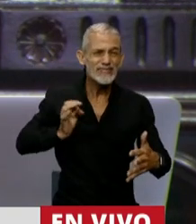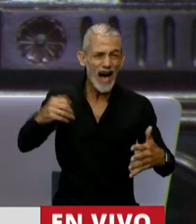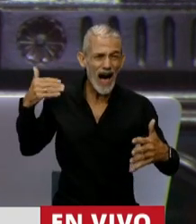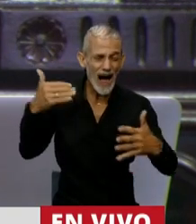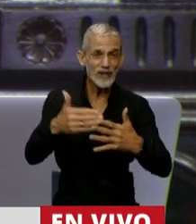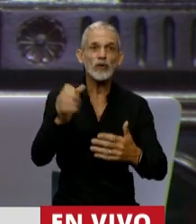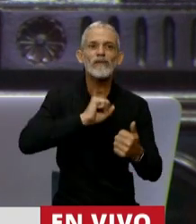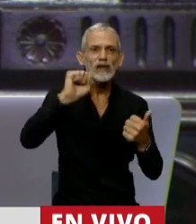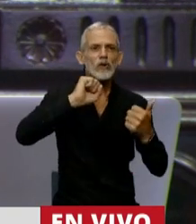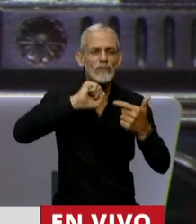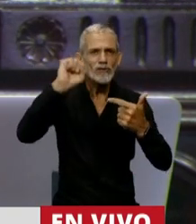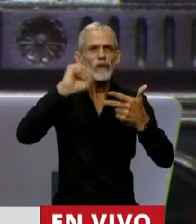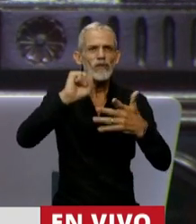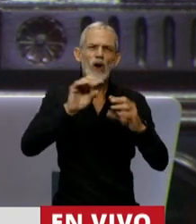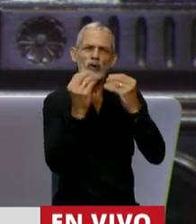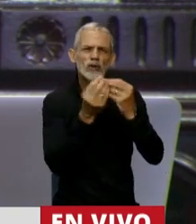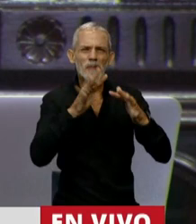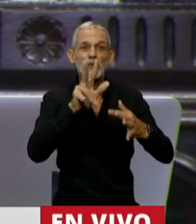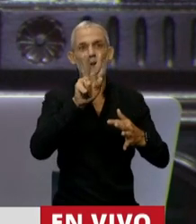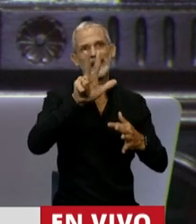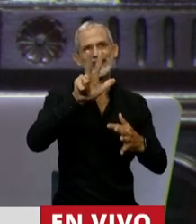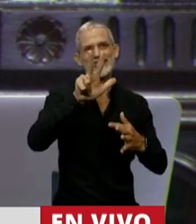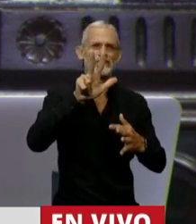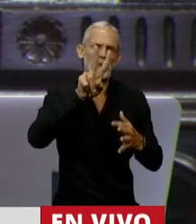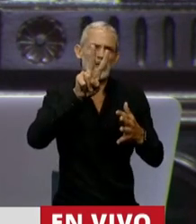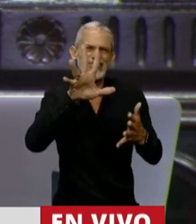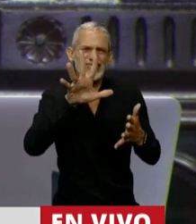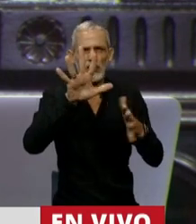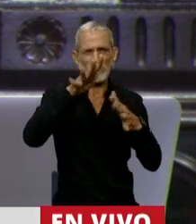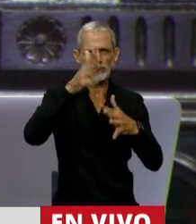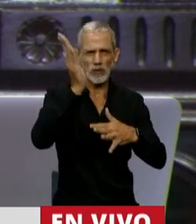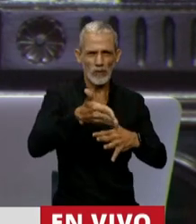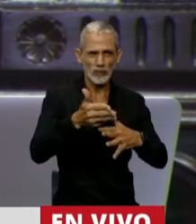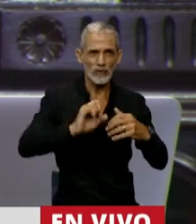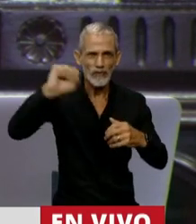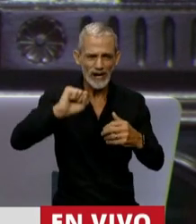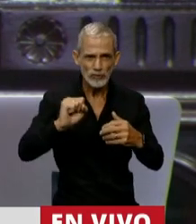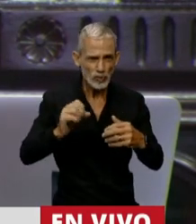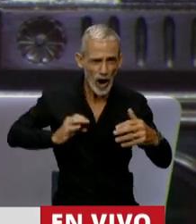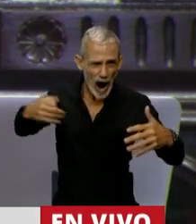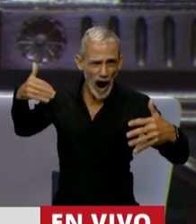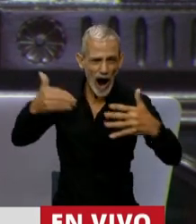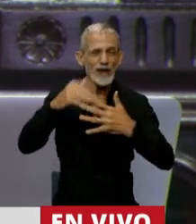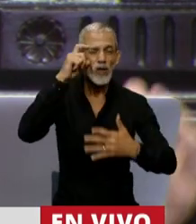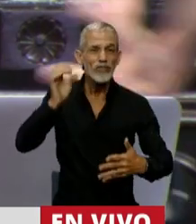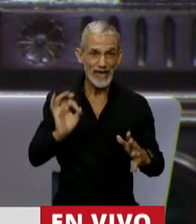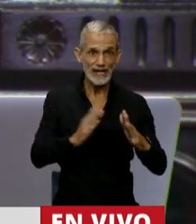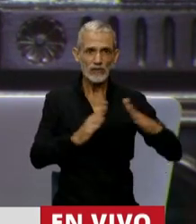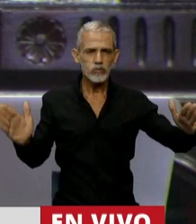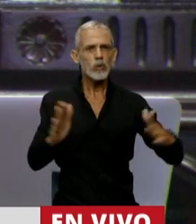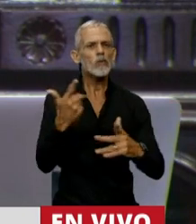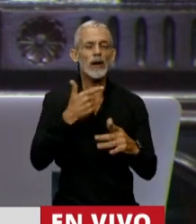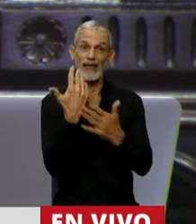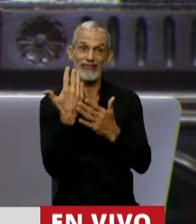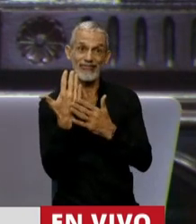años que tiene arriba de 25 puntos de inflación en un escenario de aceleración inflacionaria. ¿Por qué hay una crítica